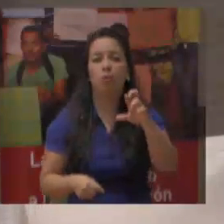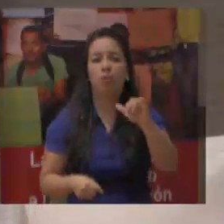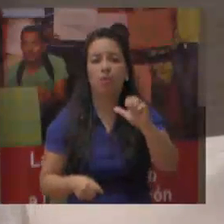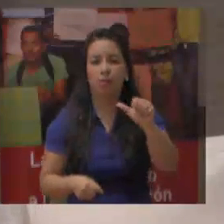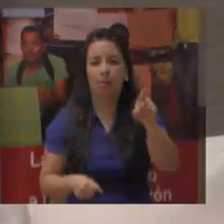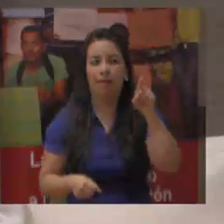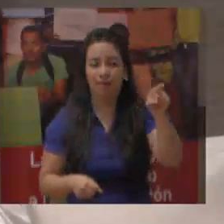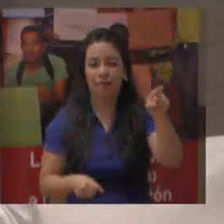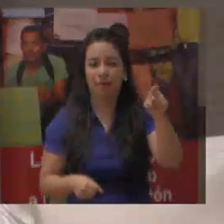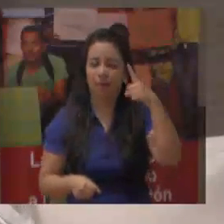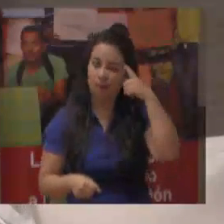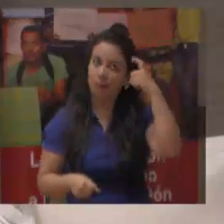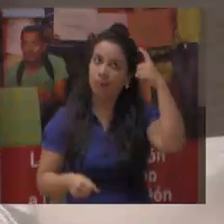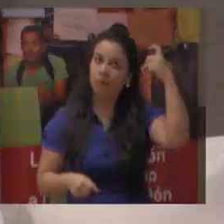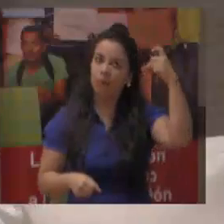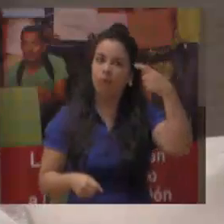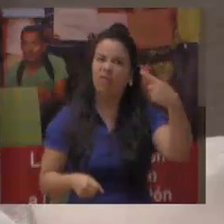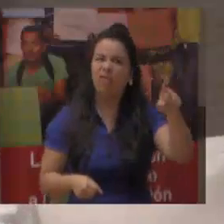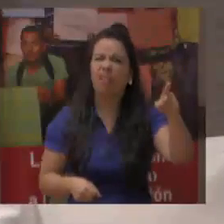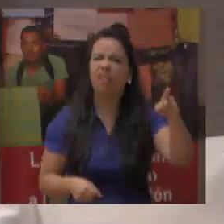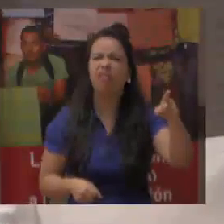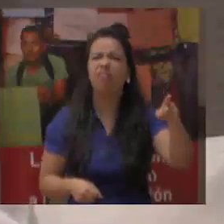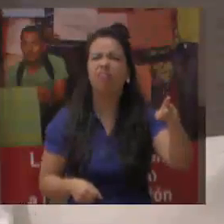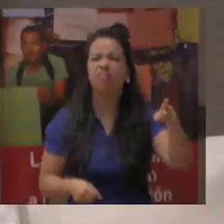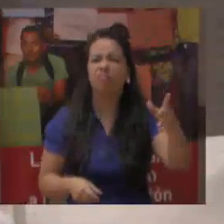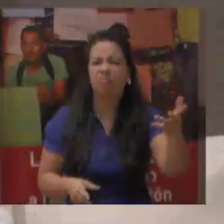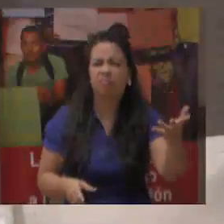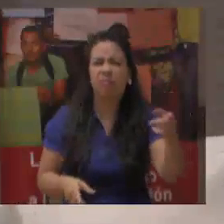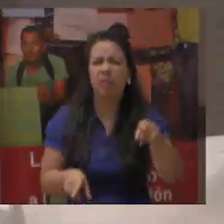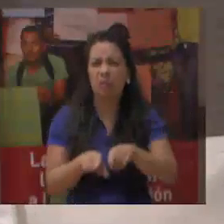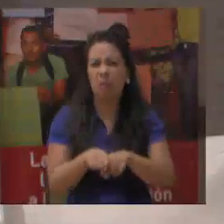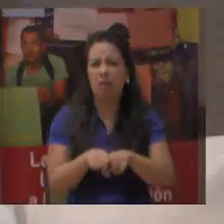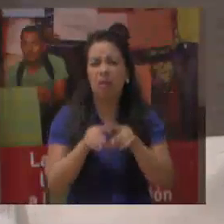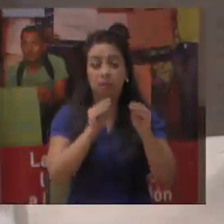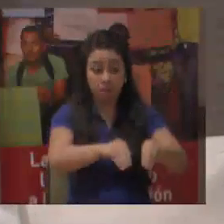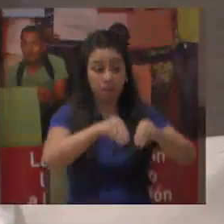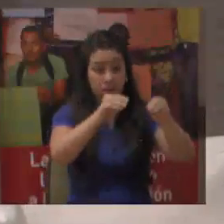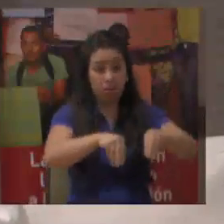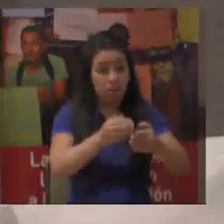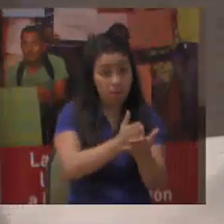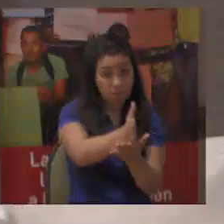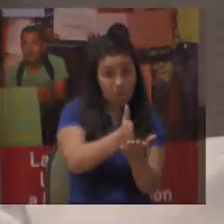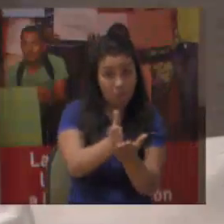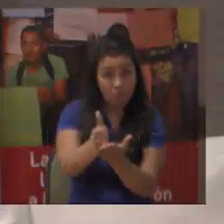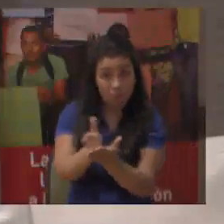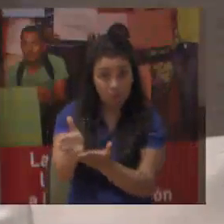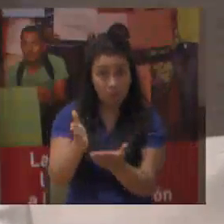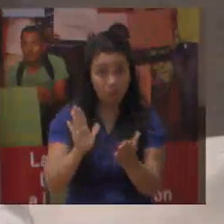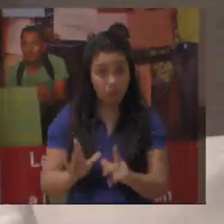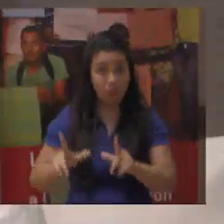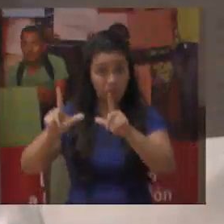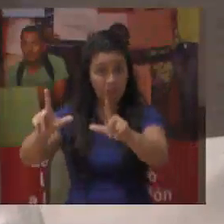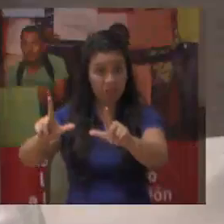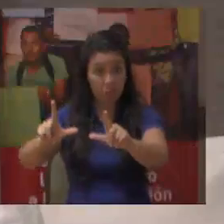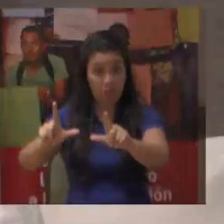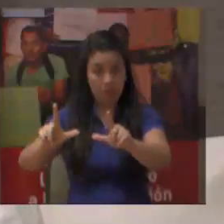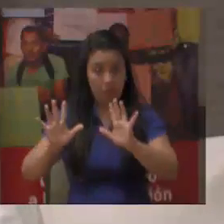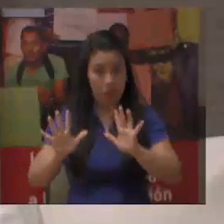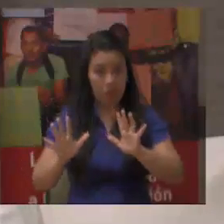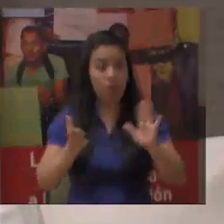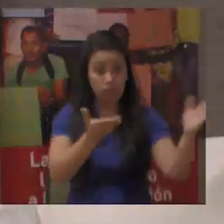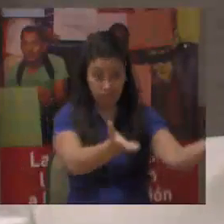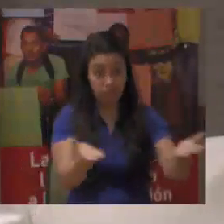lasallistas. Allá no es que estén formando muchachos en carreras o en oficios, que bienvenidos